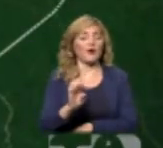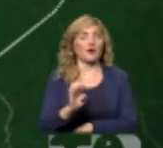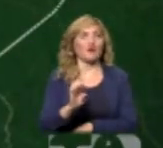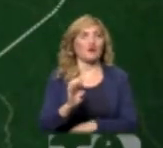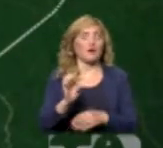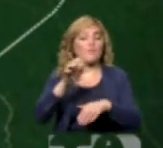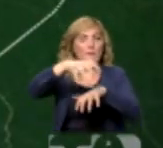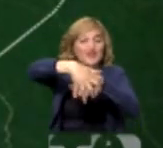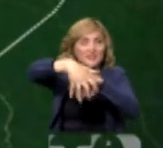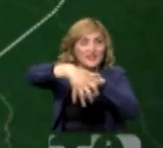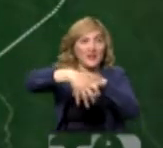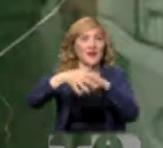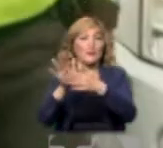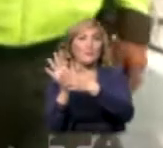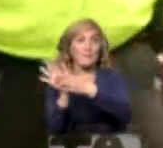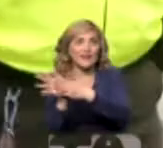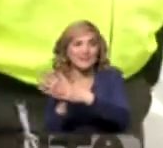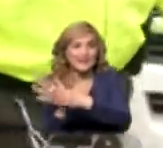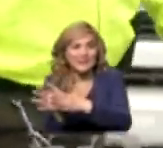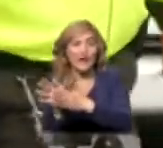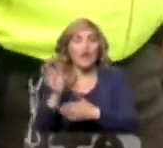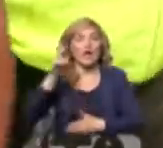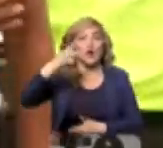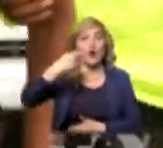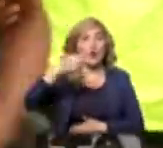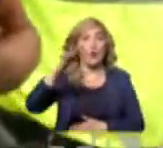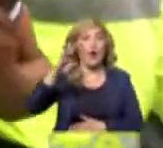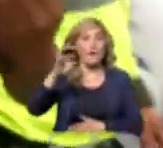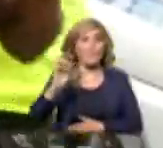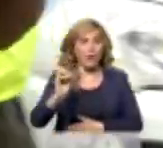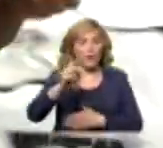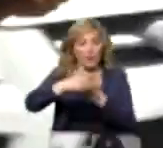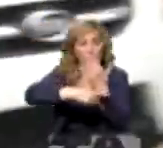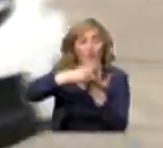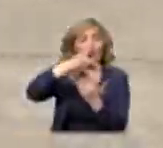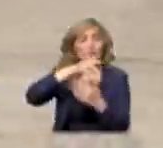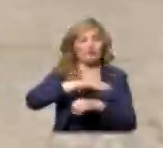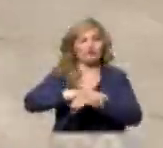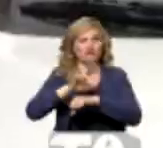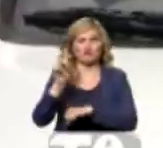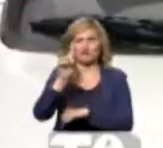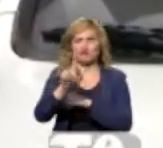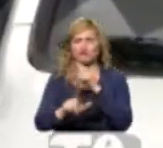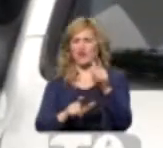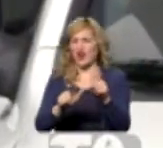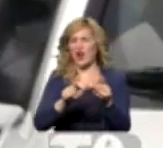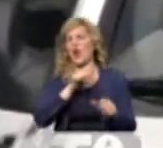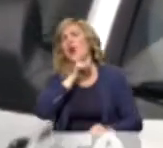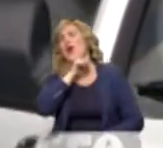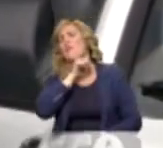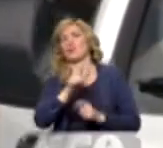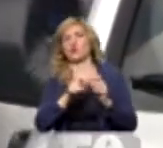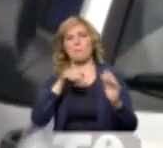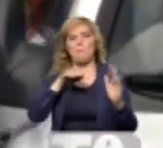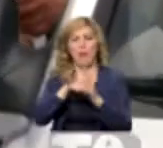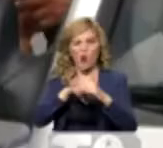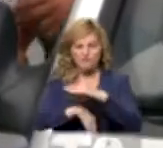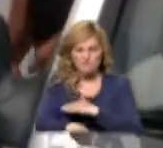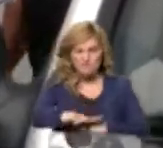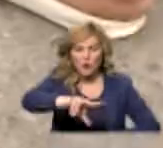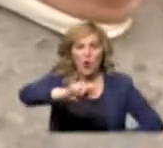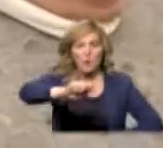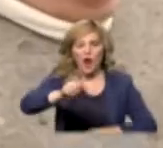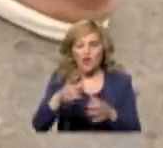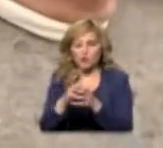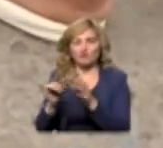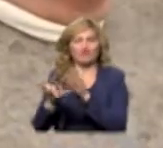El Guagua y Puerto Viejo, donde capturaron a 21 sujetos dedicados al delito de robo a personas, a unidades económicas, asociación